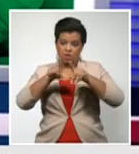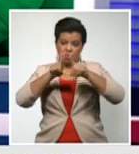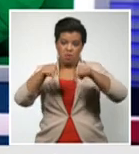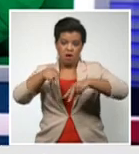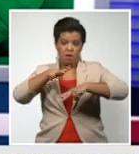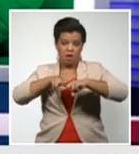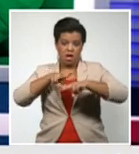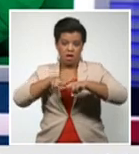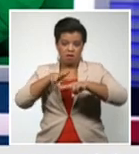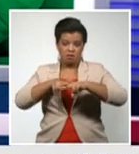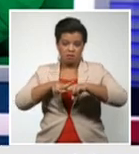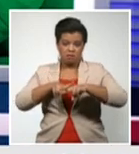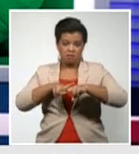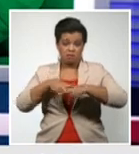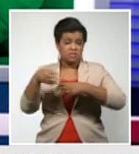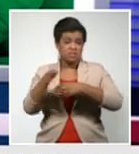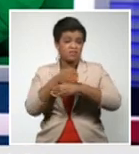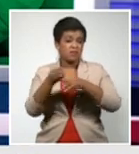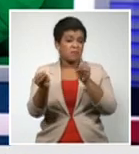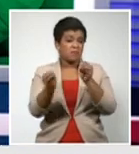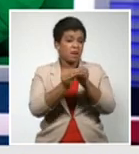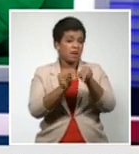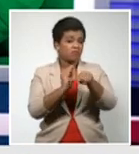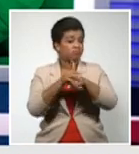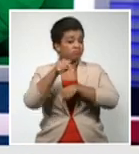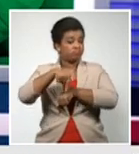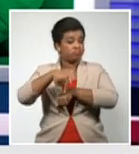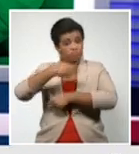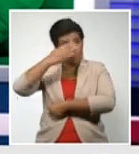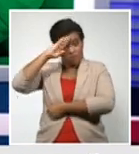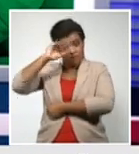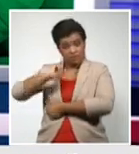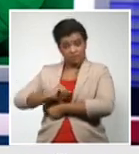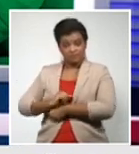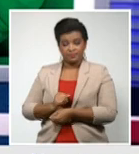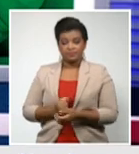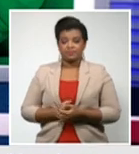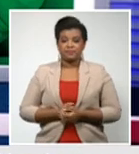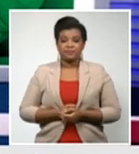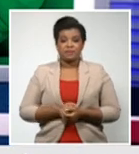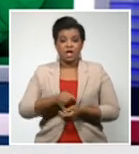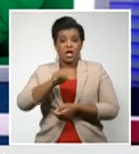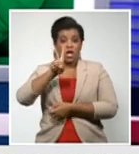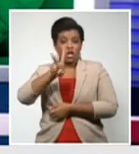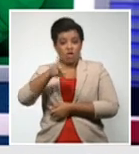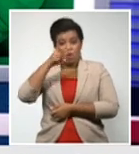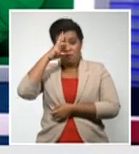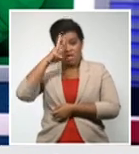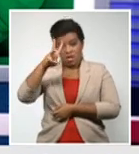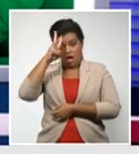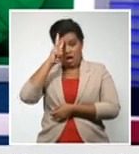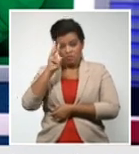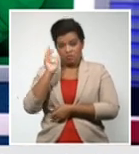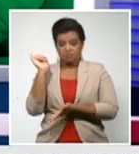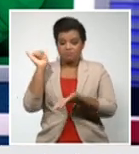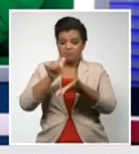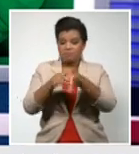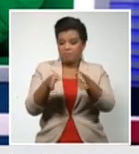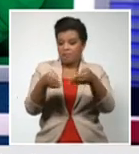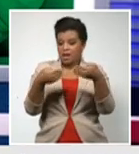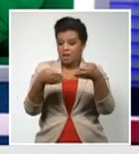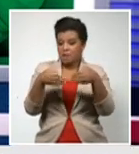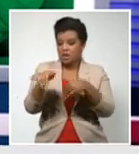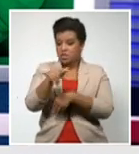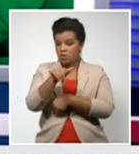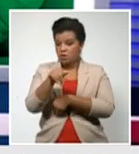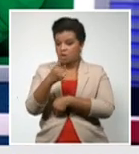tanto, estamos hablando de casos autóctonos. 2 mexicanos procedentes de Panamá, igual que una